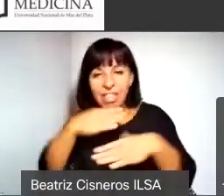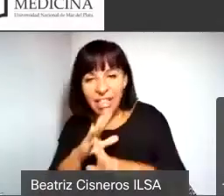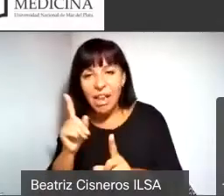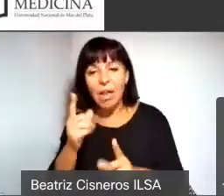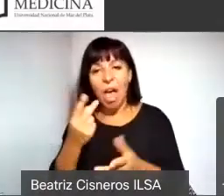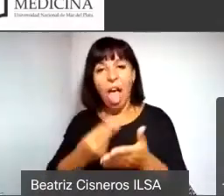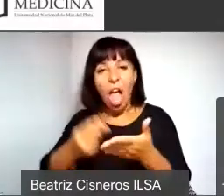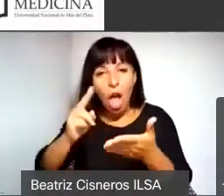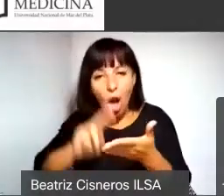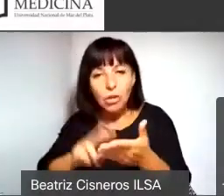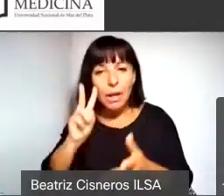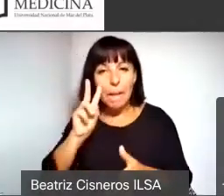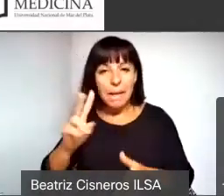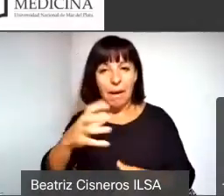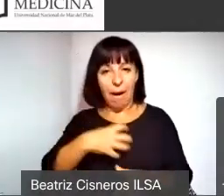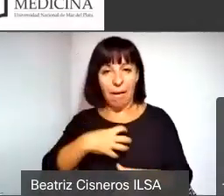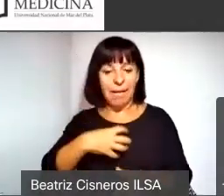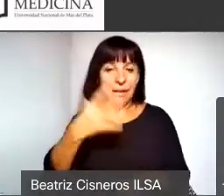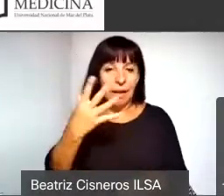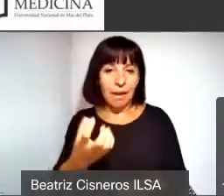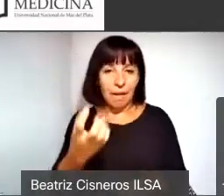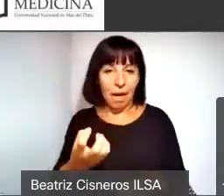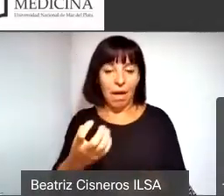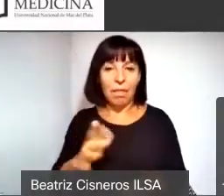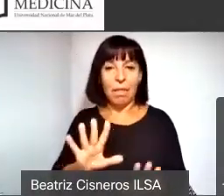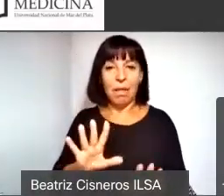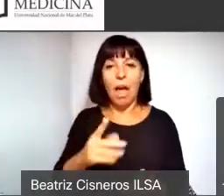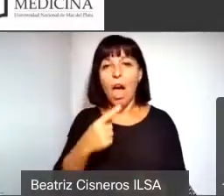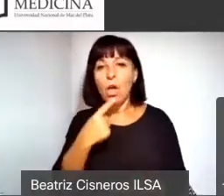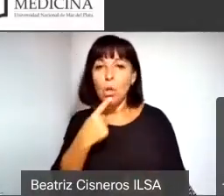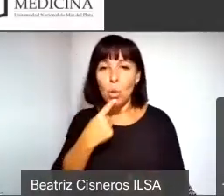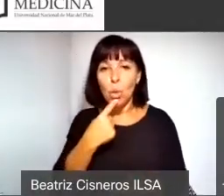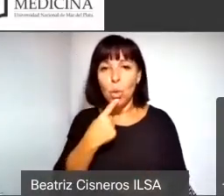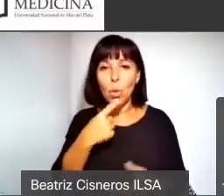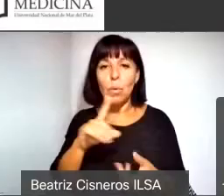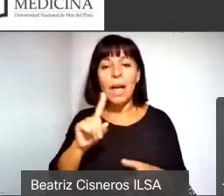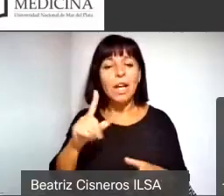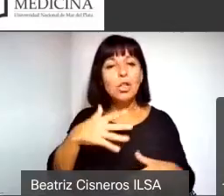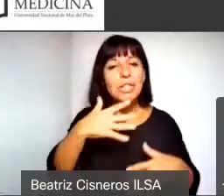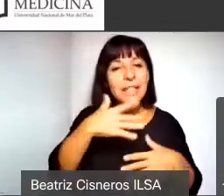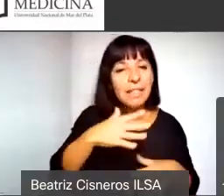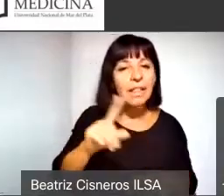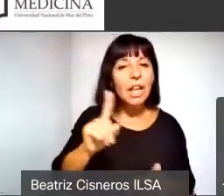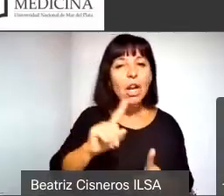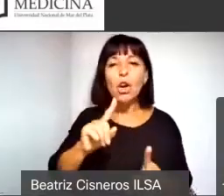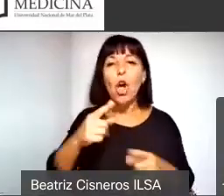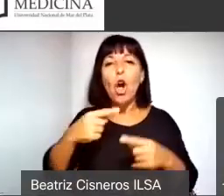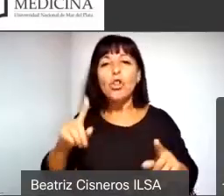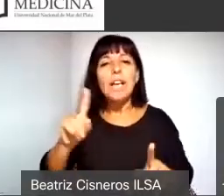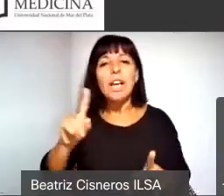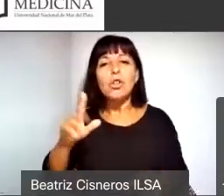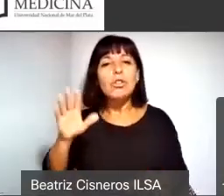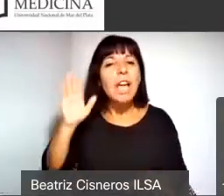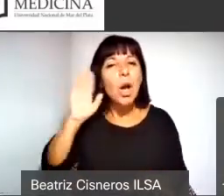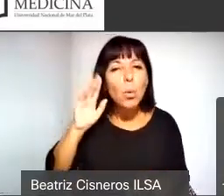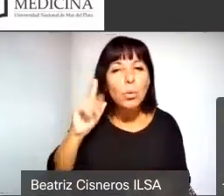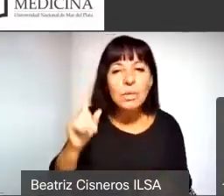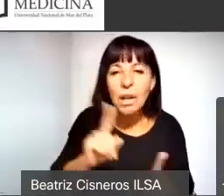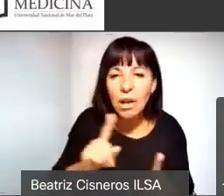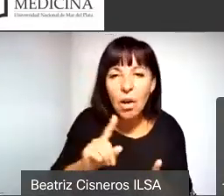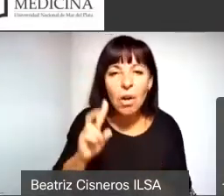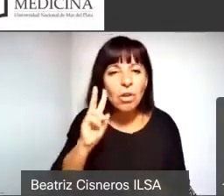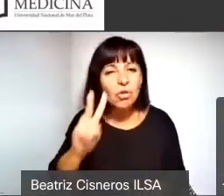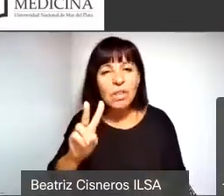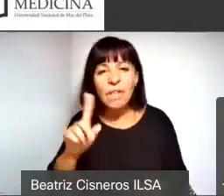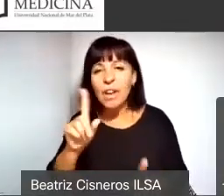volver a escucharlo. Dejemos Sí. la instancia de dudas para cosas que no se comprendan, no para cosas que no se hayan oído, ¿sí? Porque